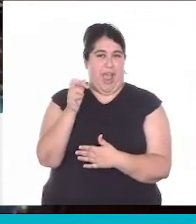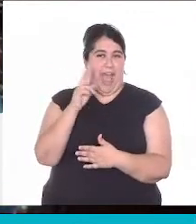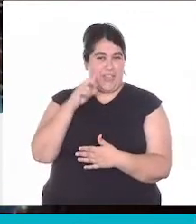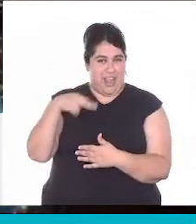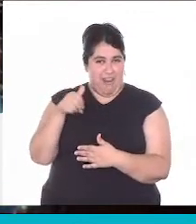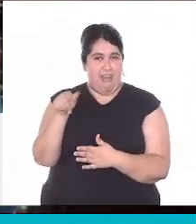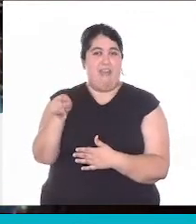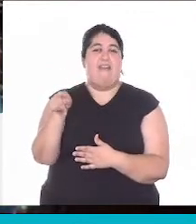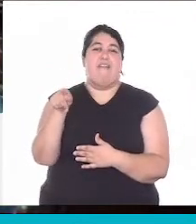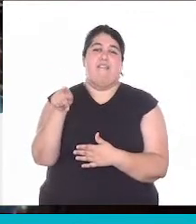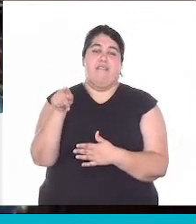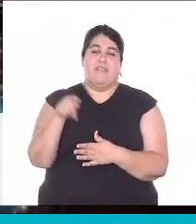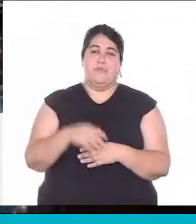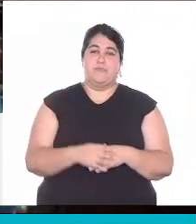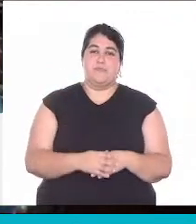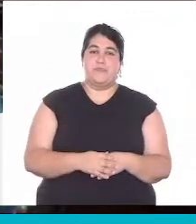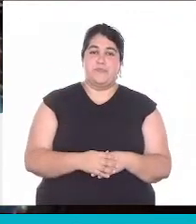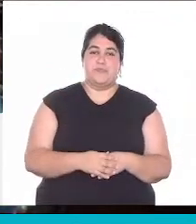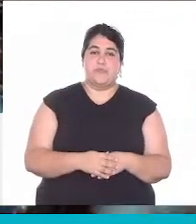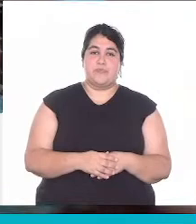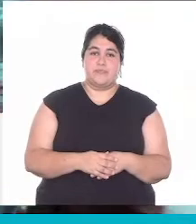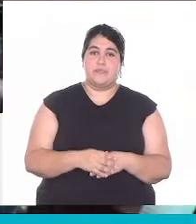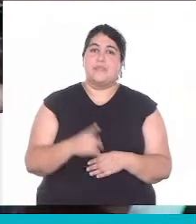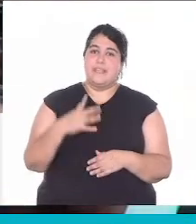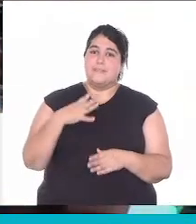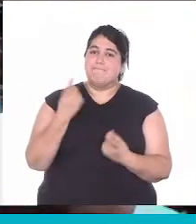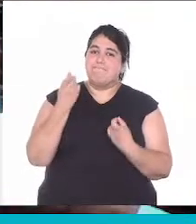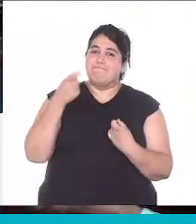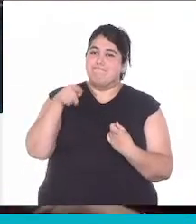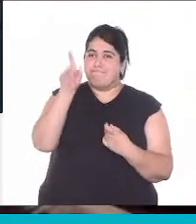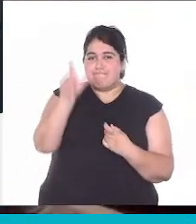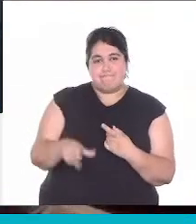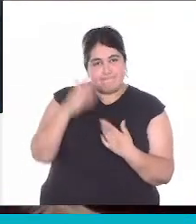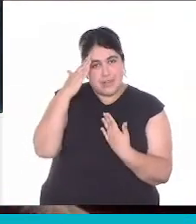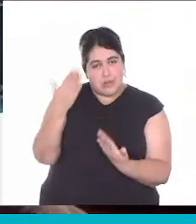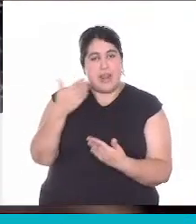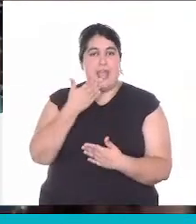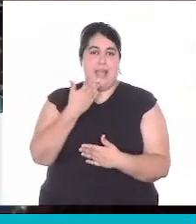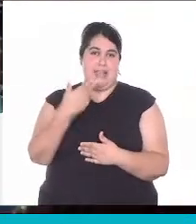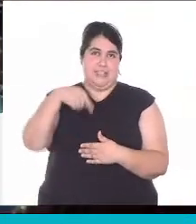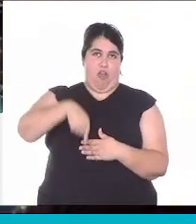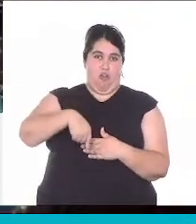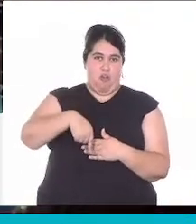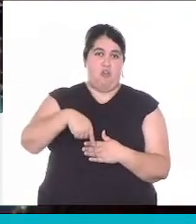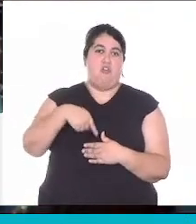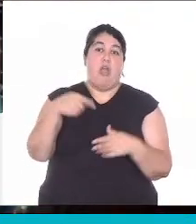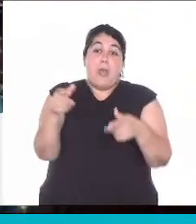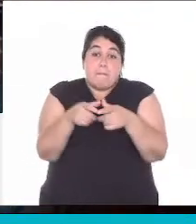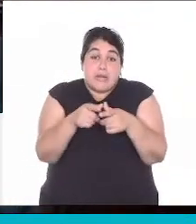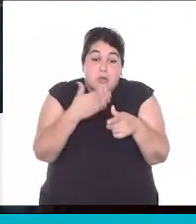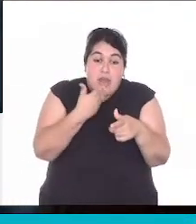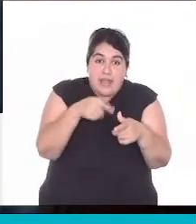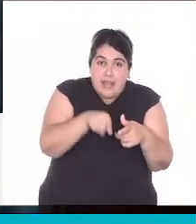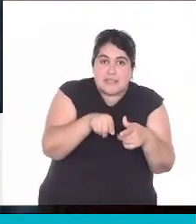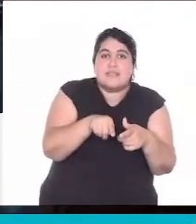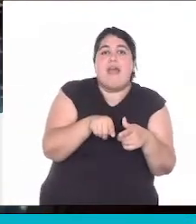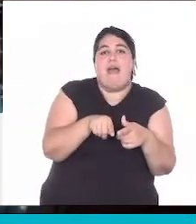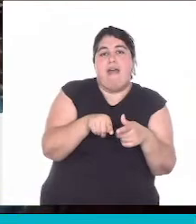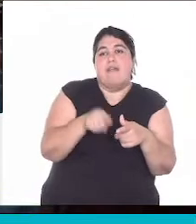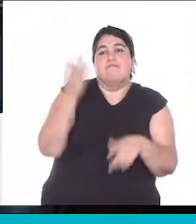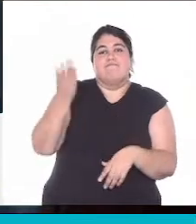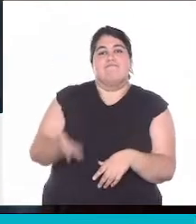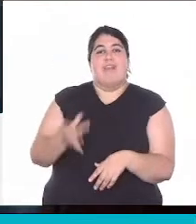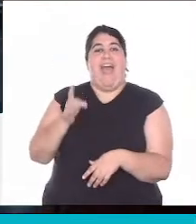era todavía más necesario, ¿no? Por supuesto que hoy, gracias a esta película tan importante, Adriana ha